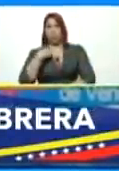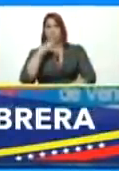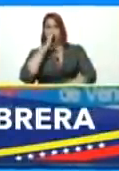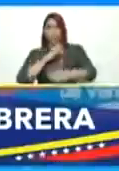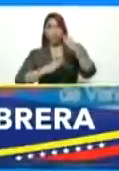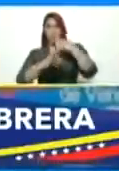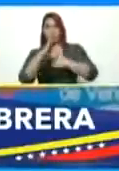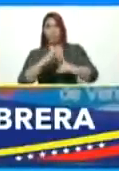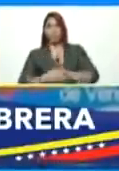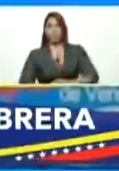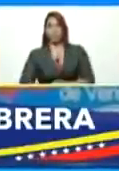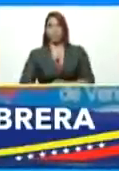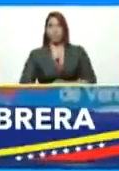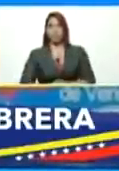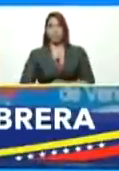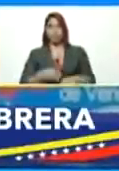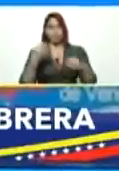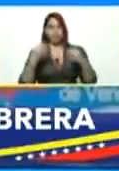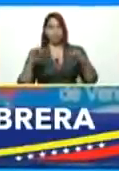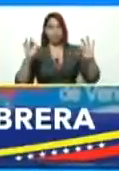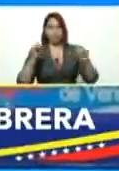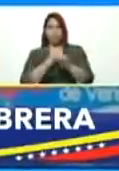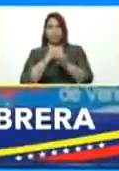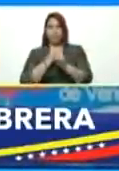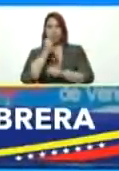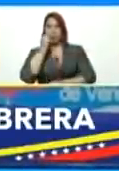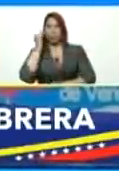y sencillo obrero